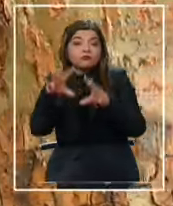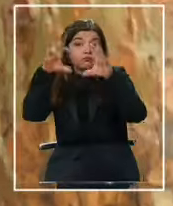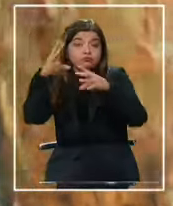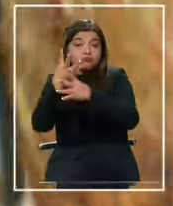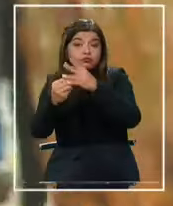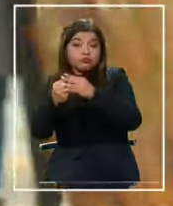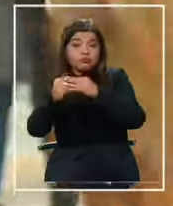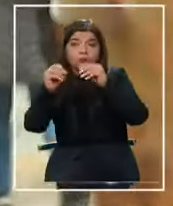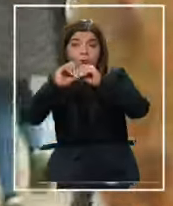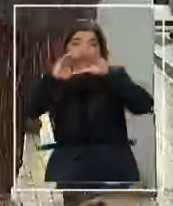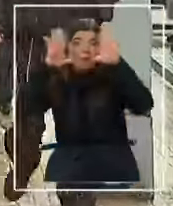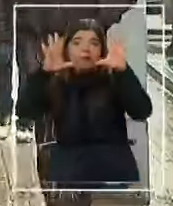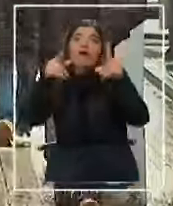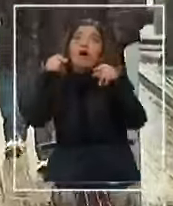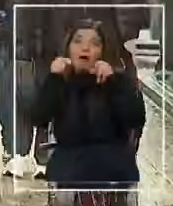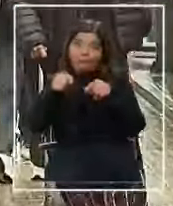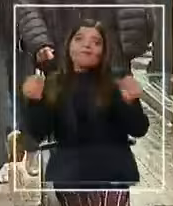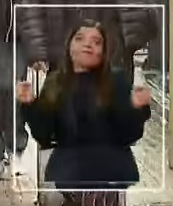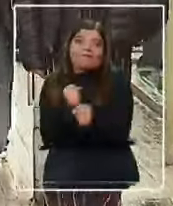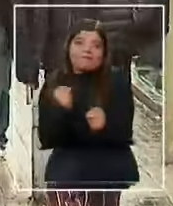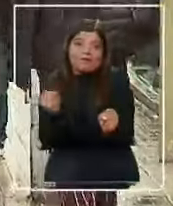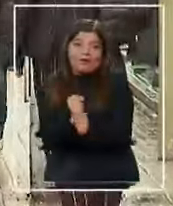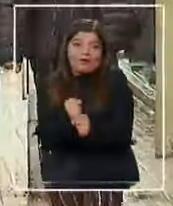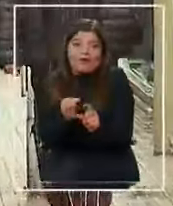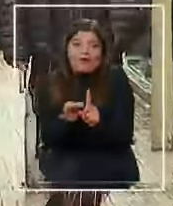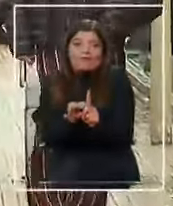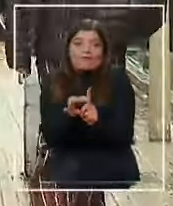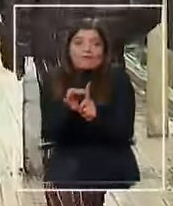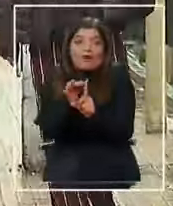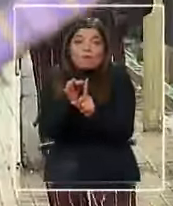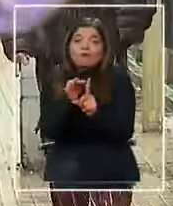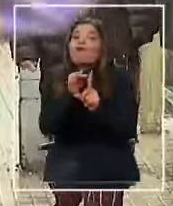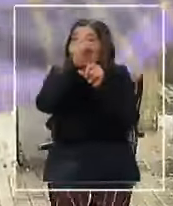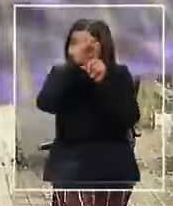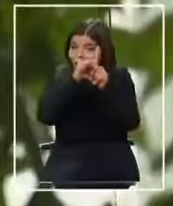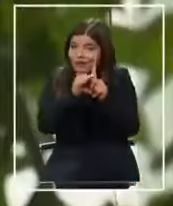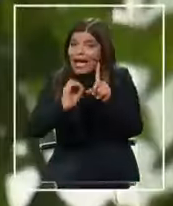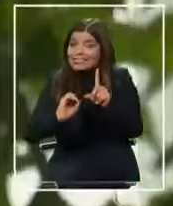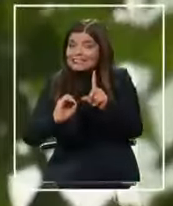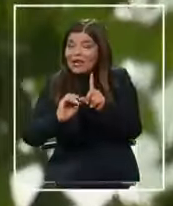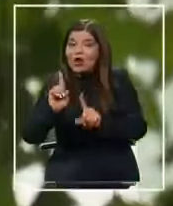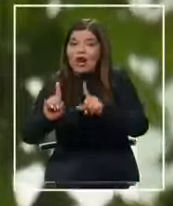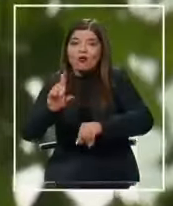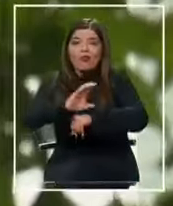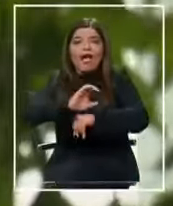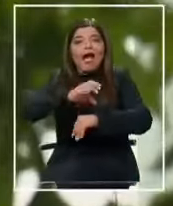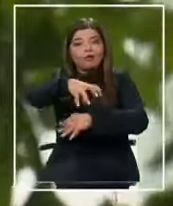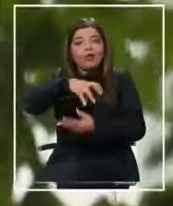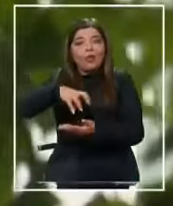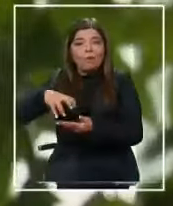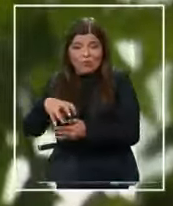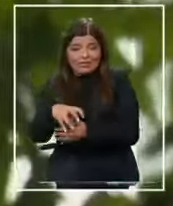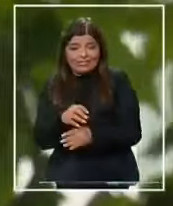desaparecen las nubes y llega el frío, por lo que los termómetros bajarán de 0 grados en algunas comunas.